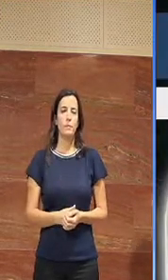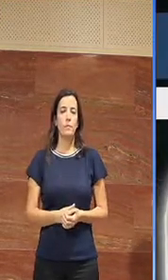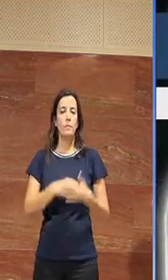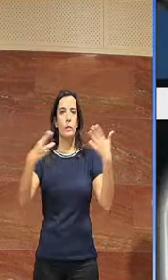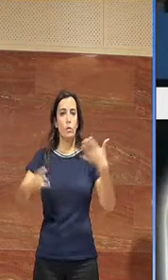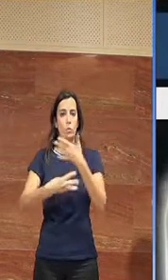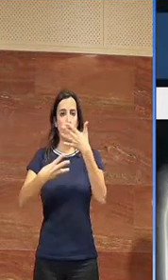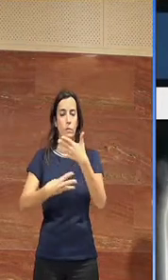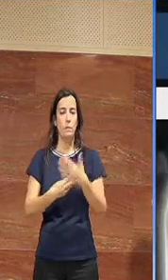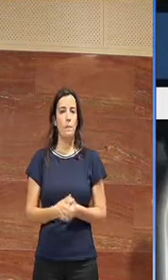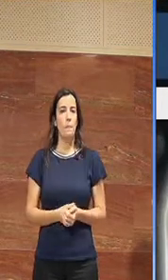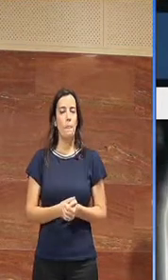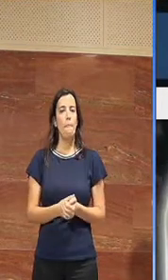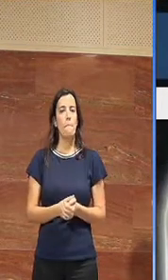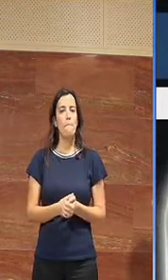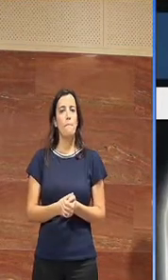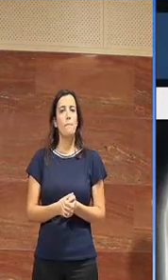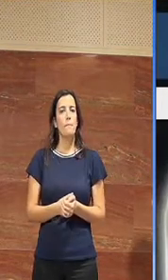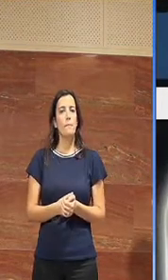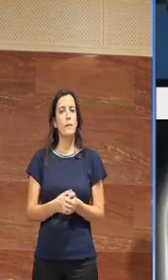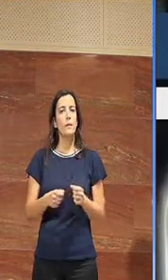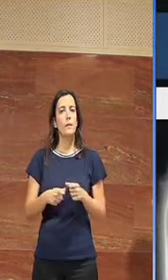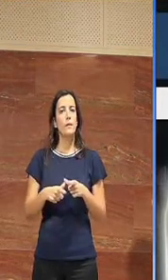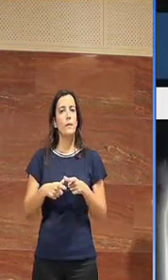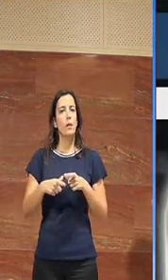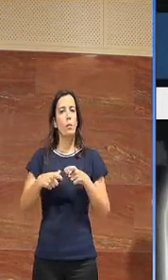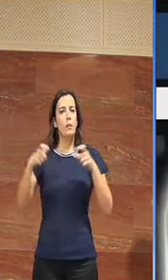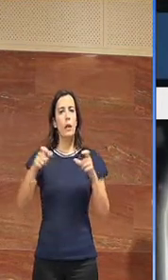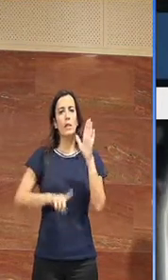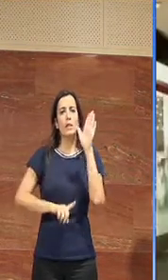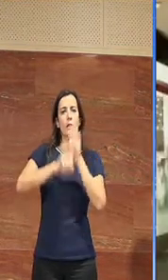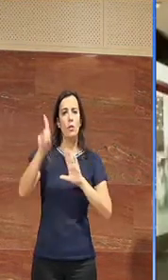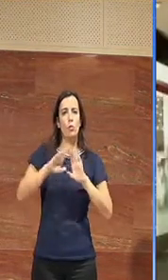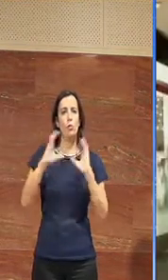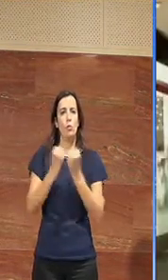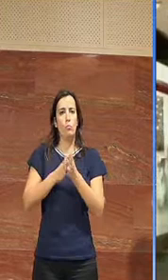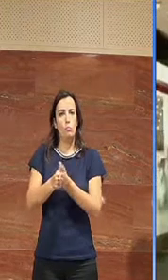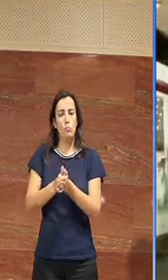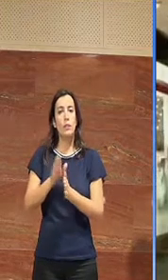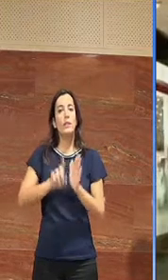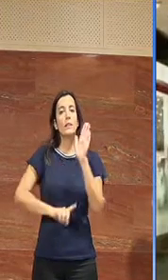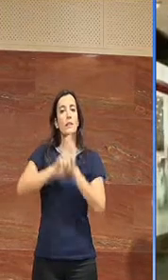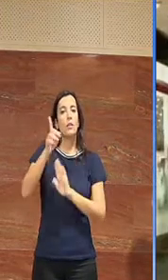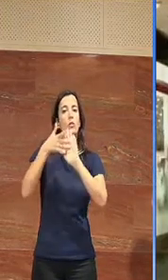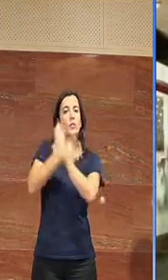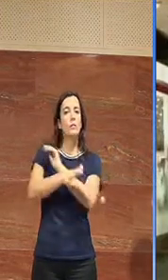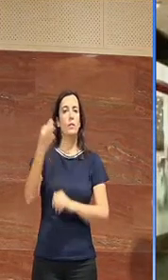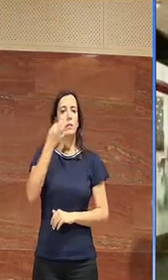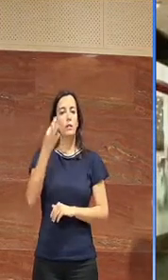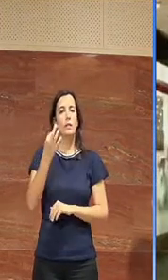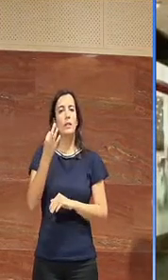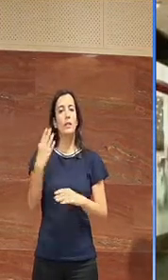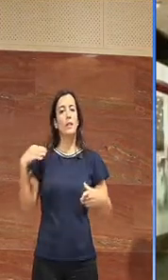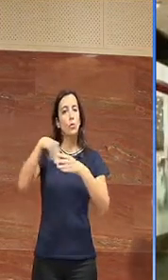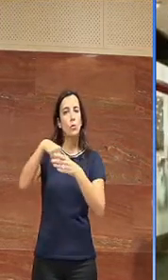Octavo objetivo, fomentar una asociación mundial para el desarrollo. Para el desarrollo implica necesariamente la inclusión